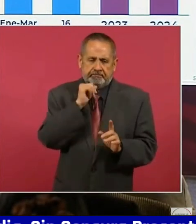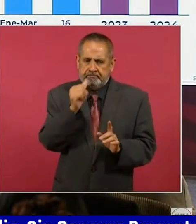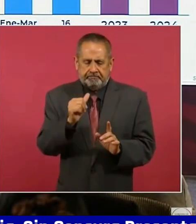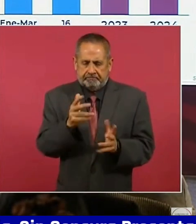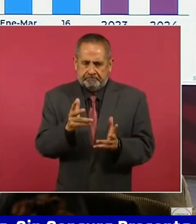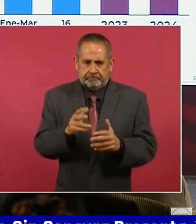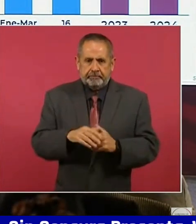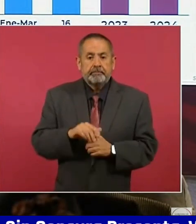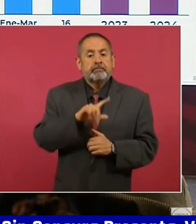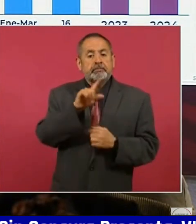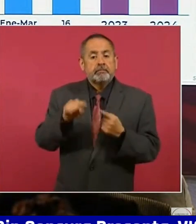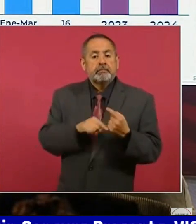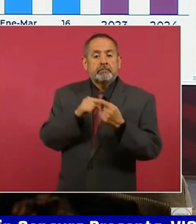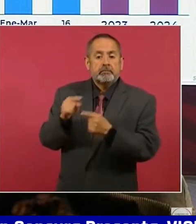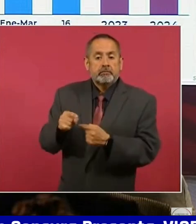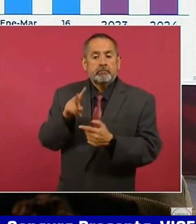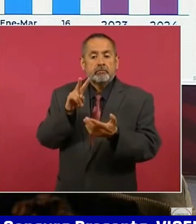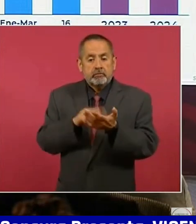el 2021,